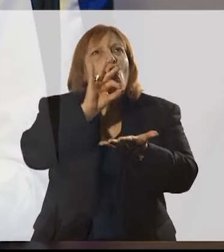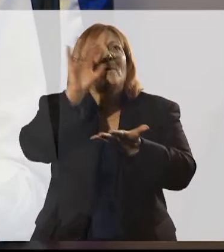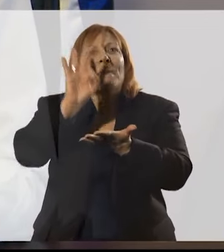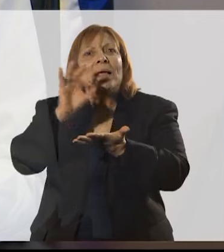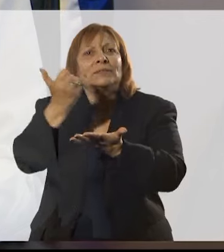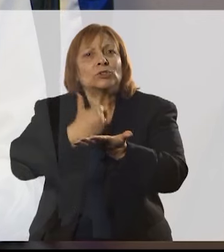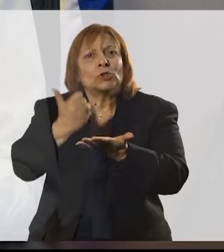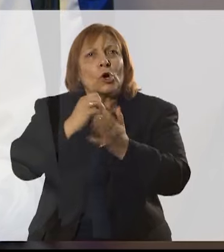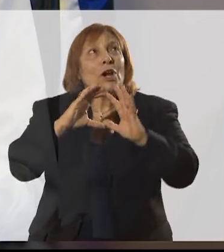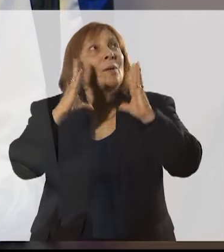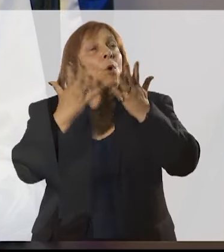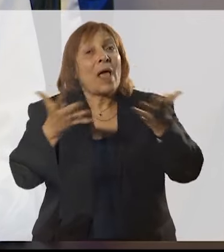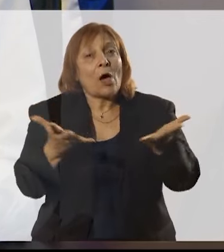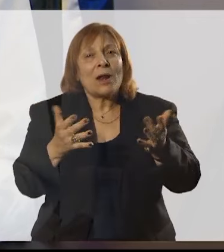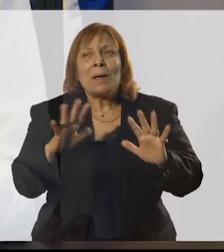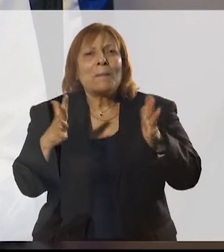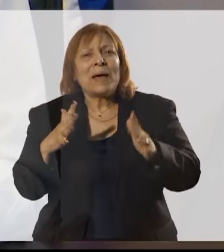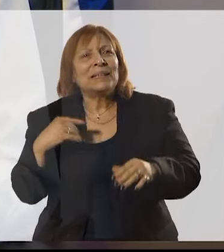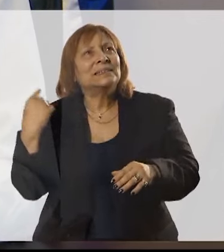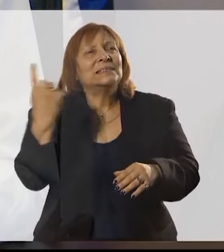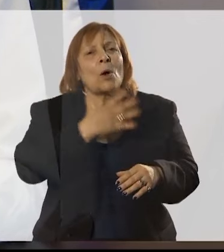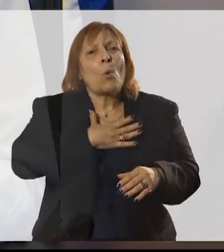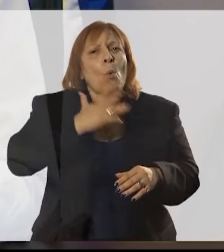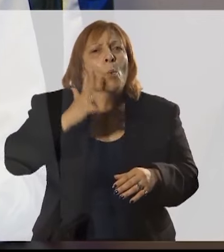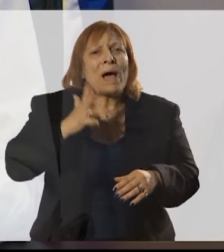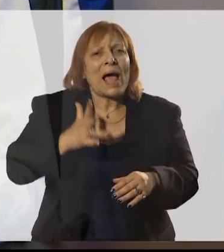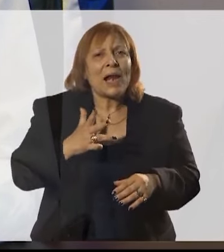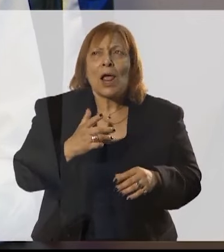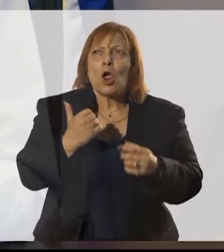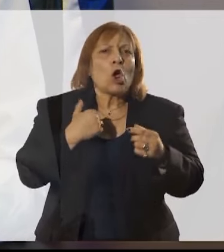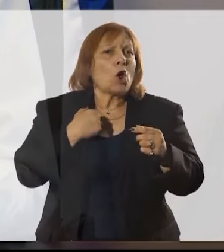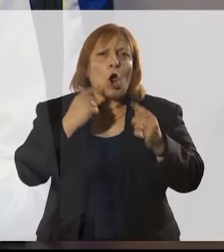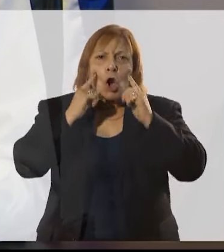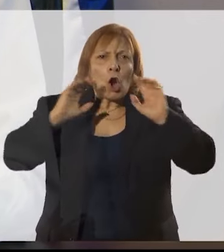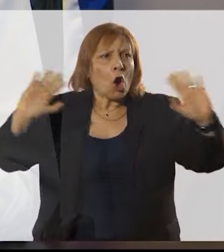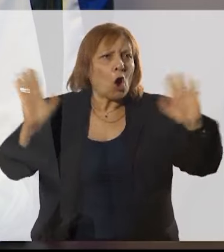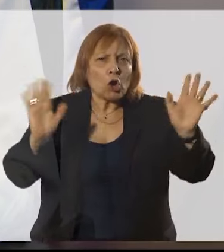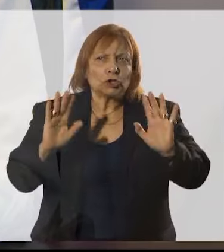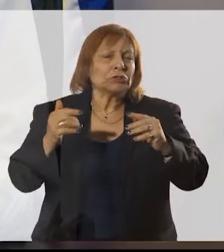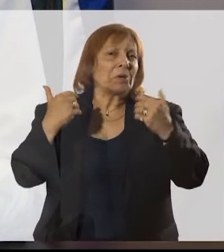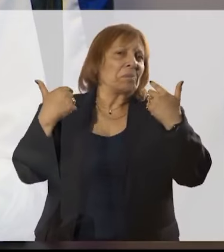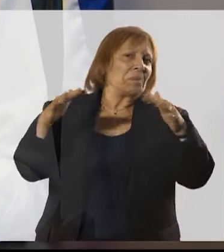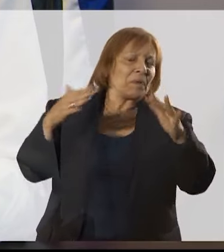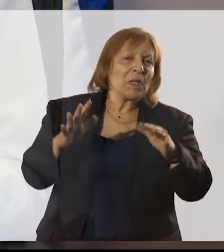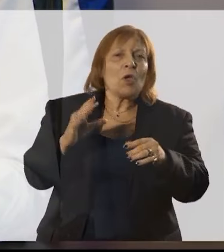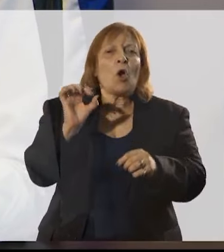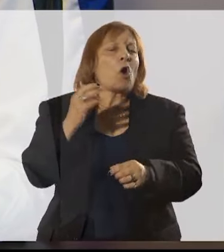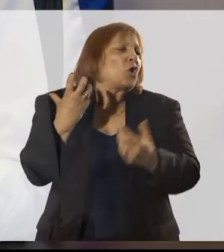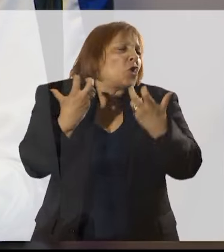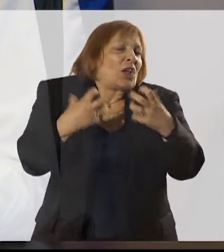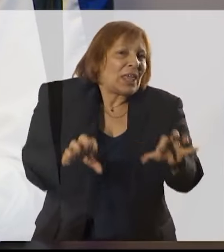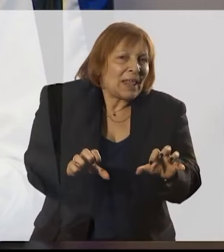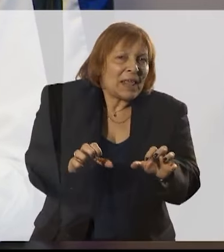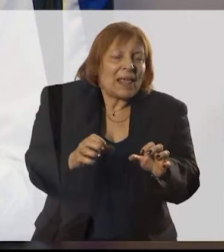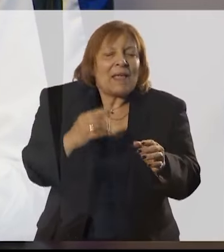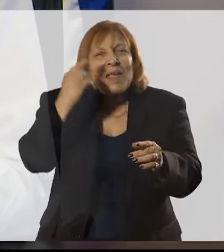de la realidad del mundo actual parecería que la humanidad desconoce o se empeña en desconocer total